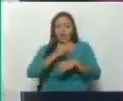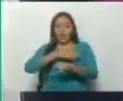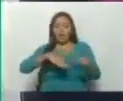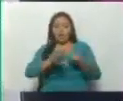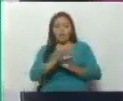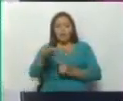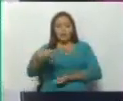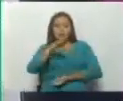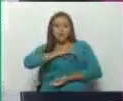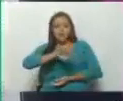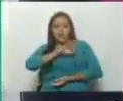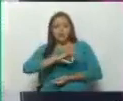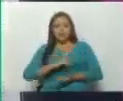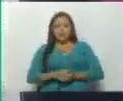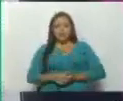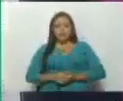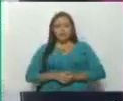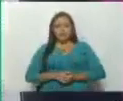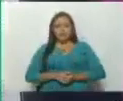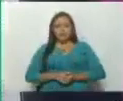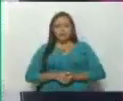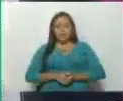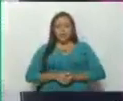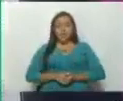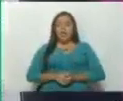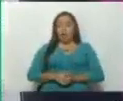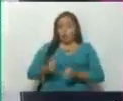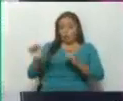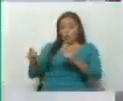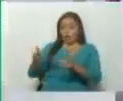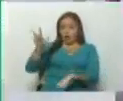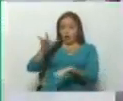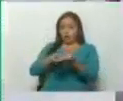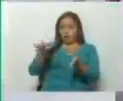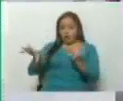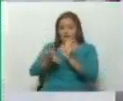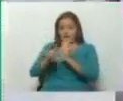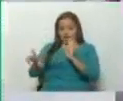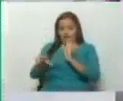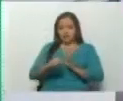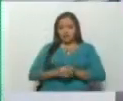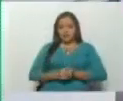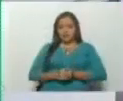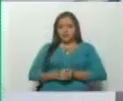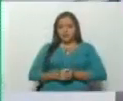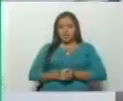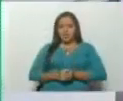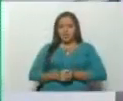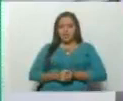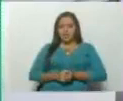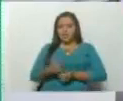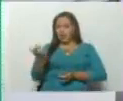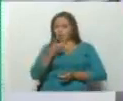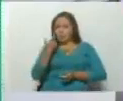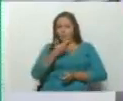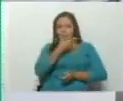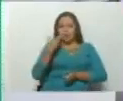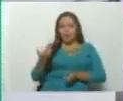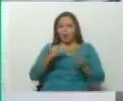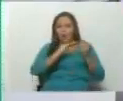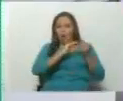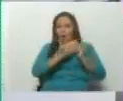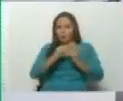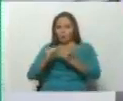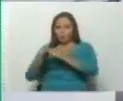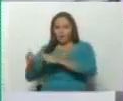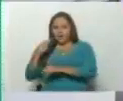venimos desarrollando. Ahora, una vez que sea aprobado este instrumento legal que busca, por supuesto, socializar a las comunidades, lo que